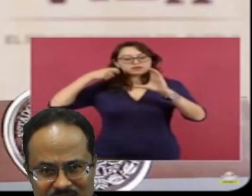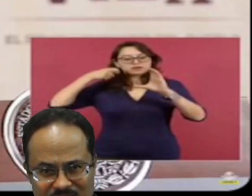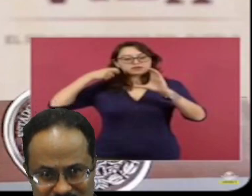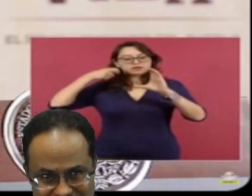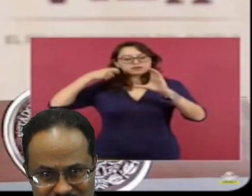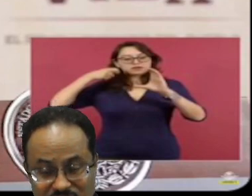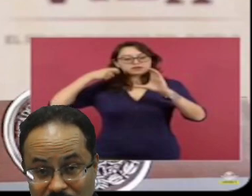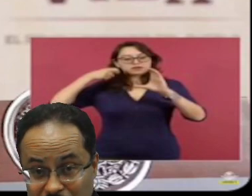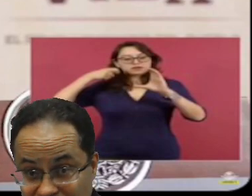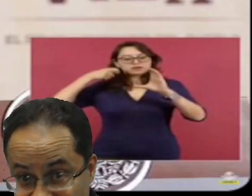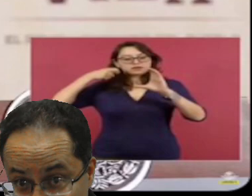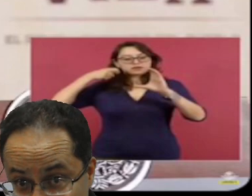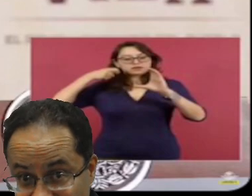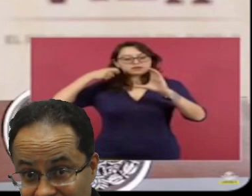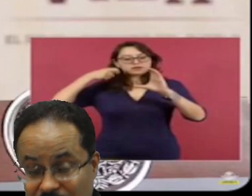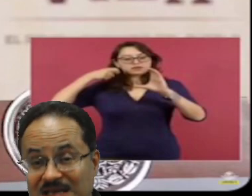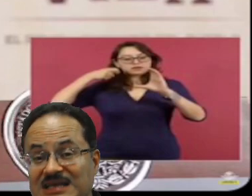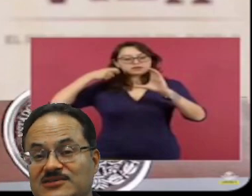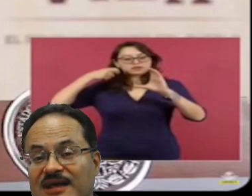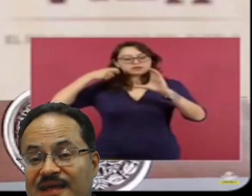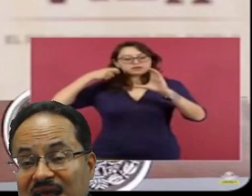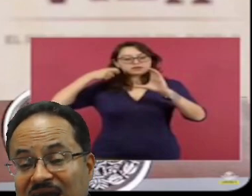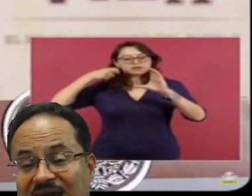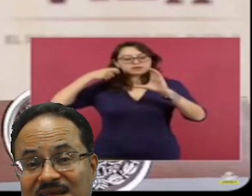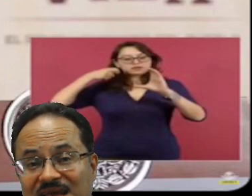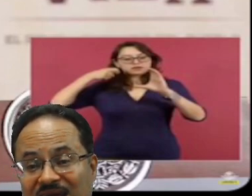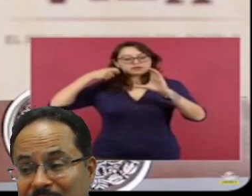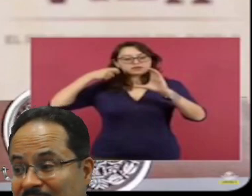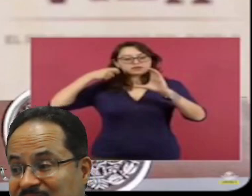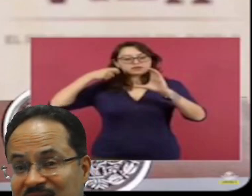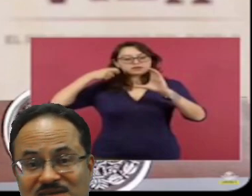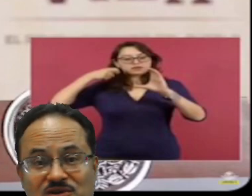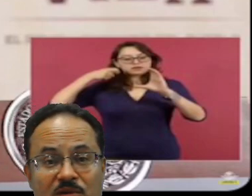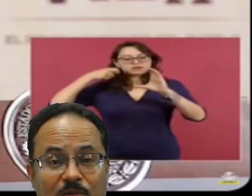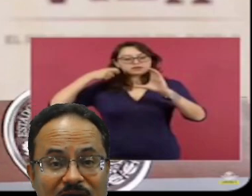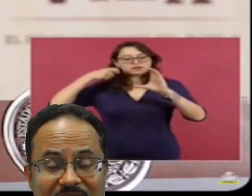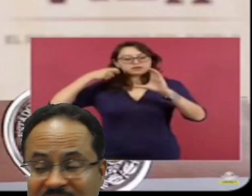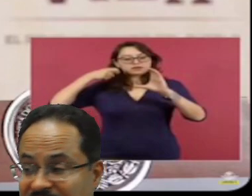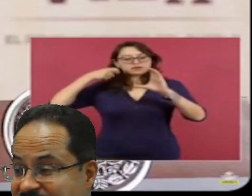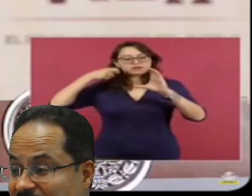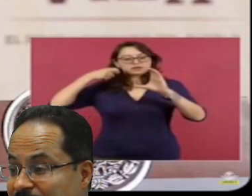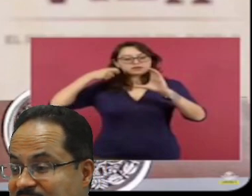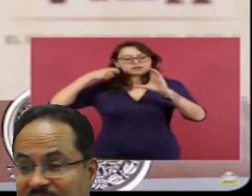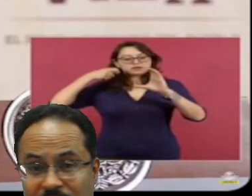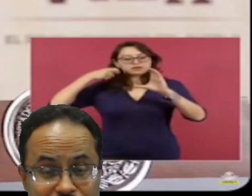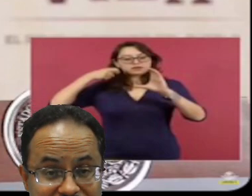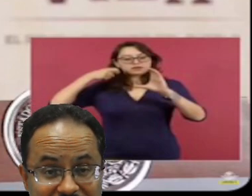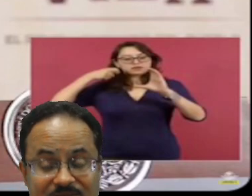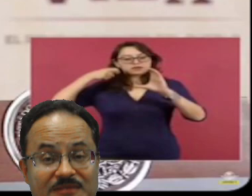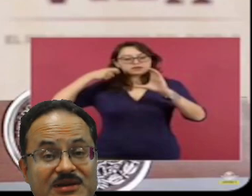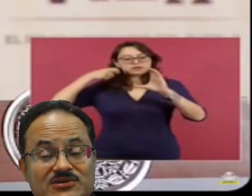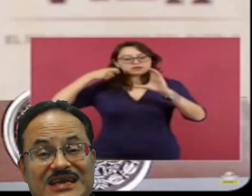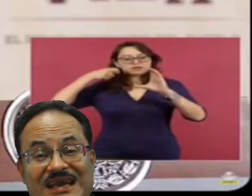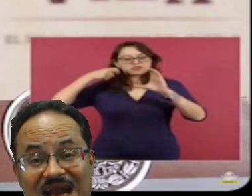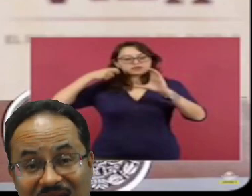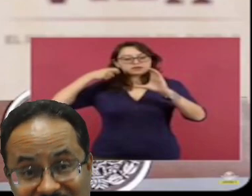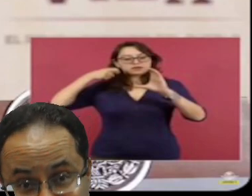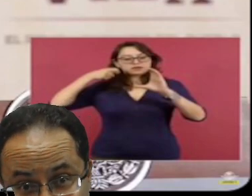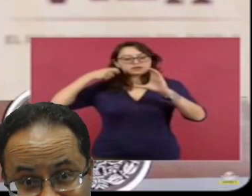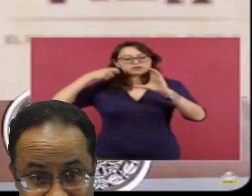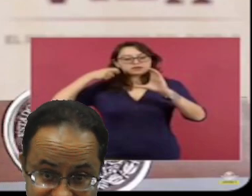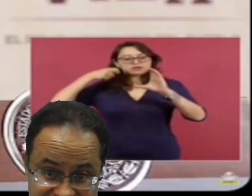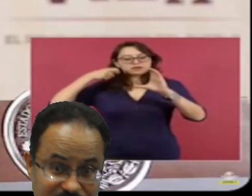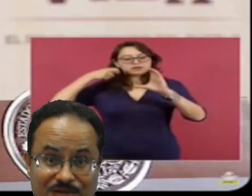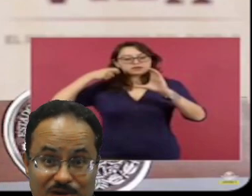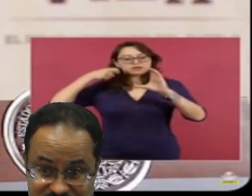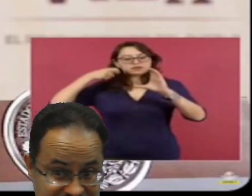y todo por qué Porque es la ciudadanía la que tiene que habérselas como pueda y sálvese quien pueda en términos generales